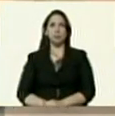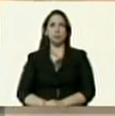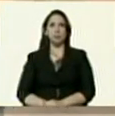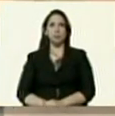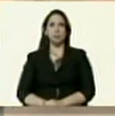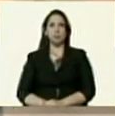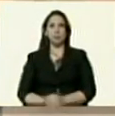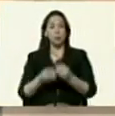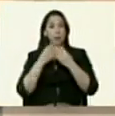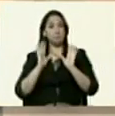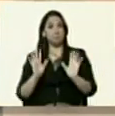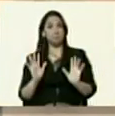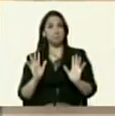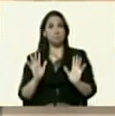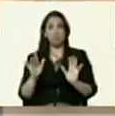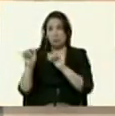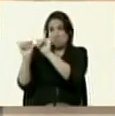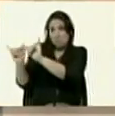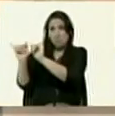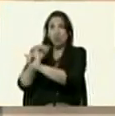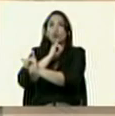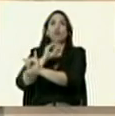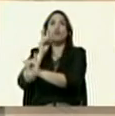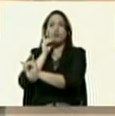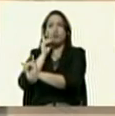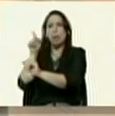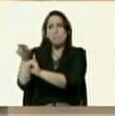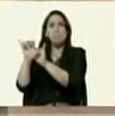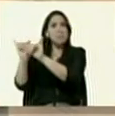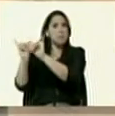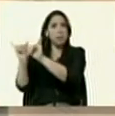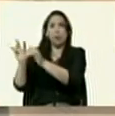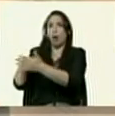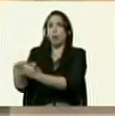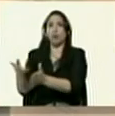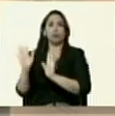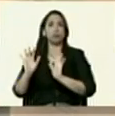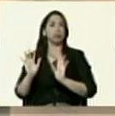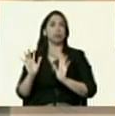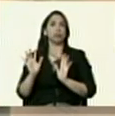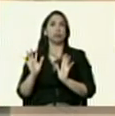Y bueno, el mismito, ¿cómo que dice? El mismito cayó.